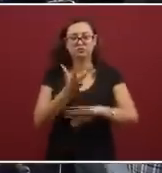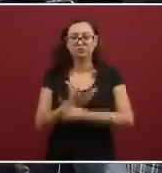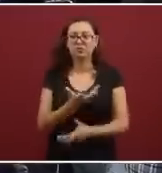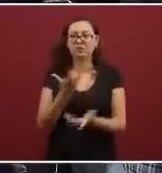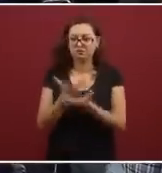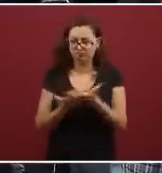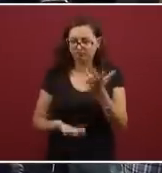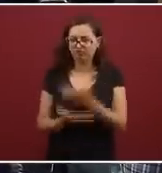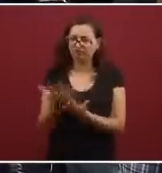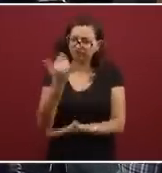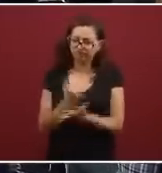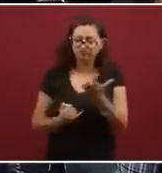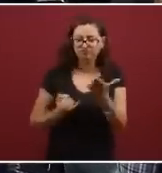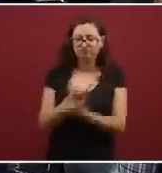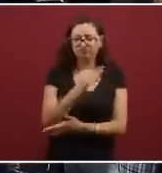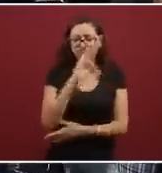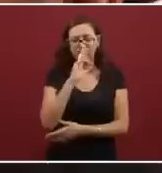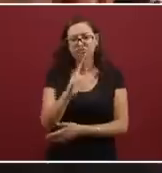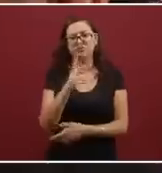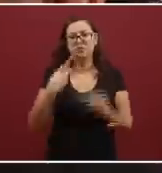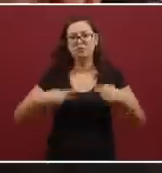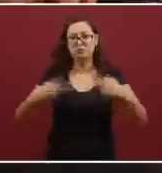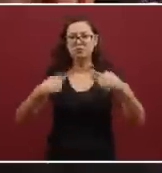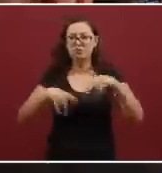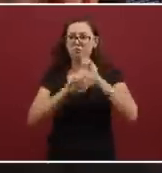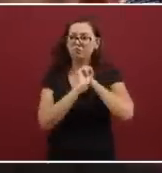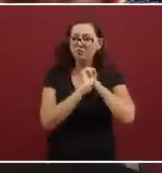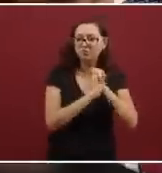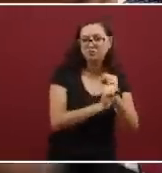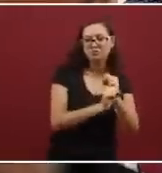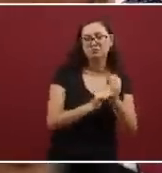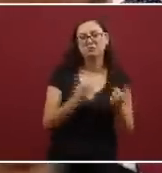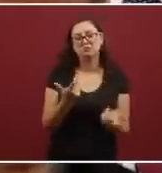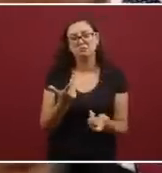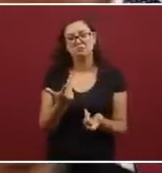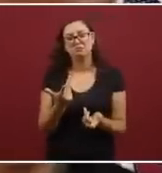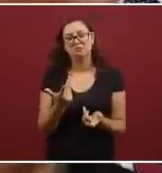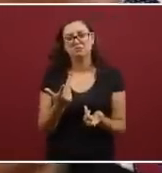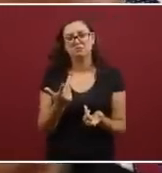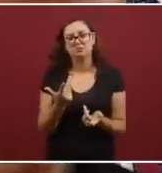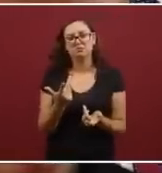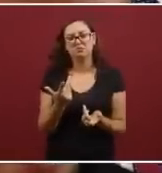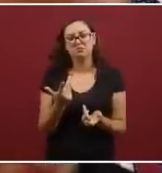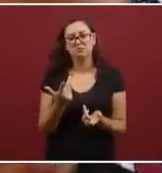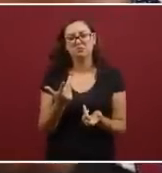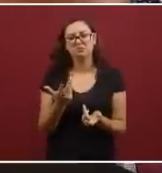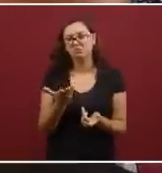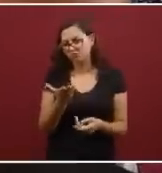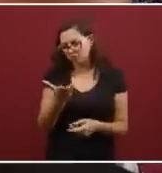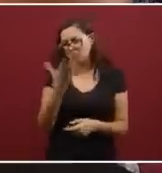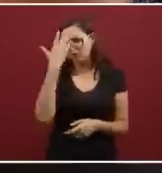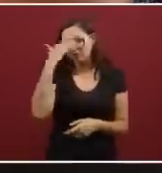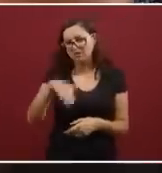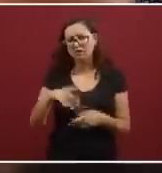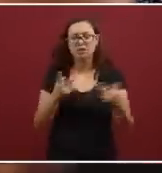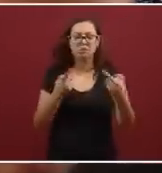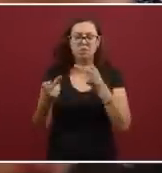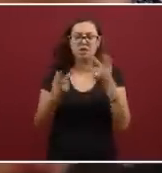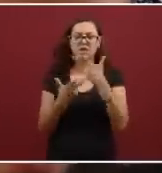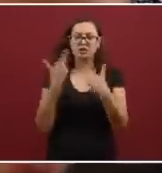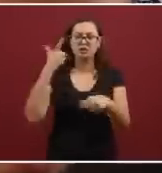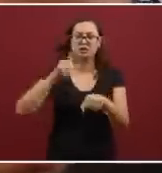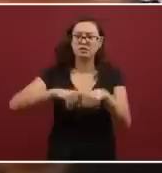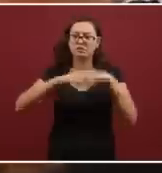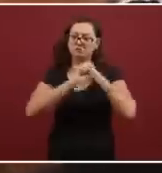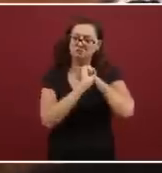acciones decisivas contra la trata de personas, que es otro delito. Como usted sabría, el Plan Nacional contra la Trata no ha